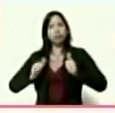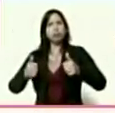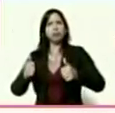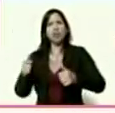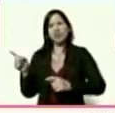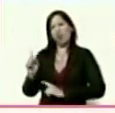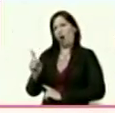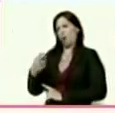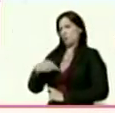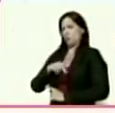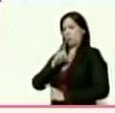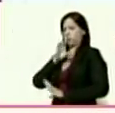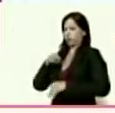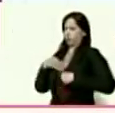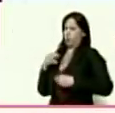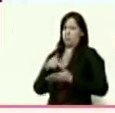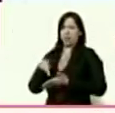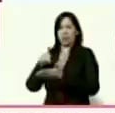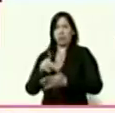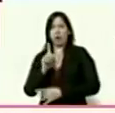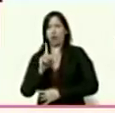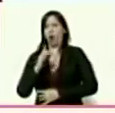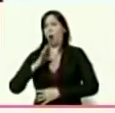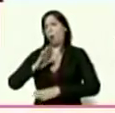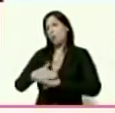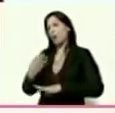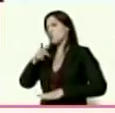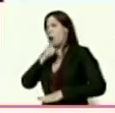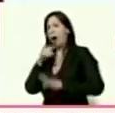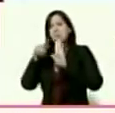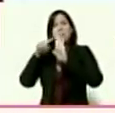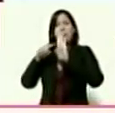vamos a participar porque las condiciones no están dadas. No están dadas para ellos.